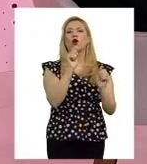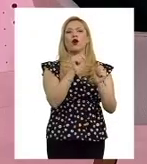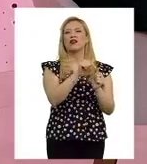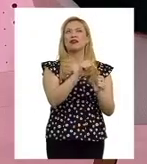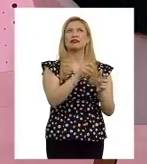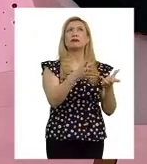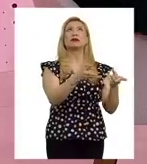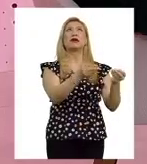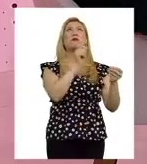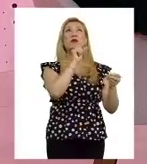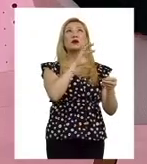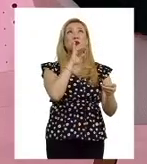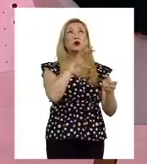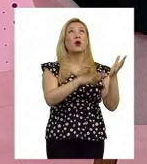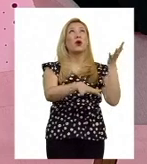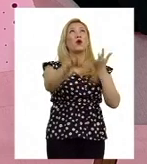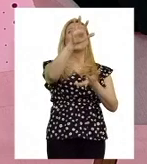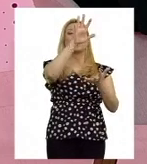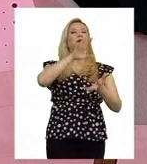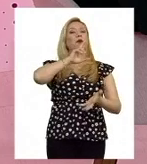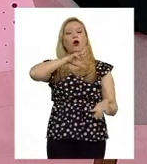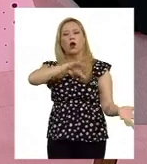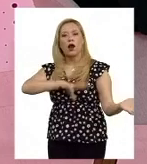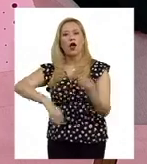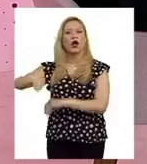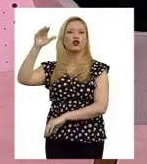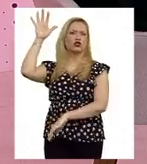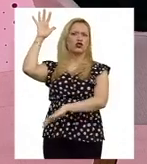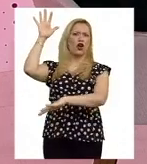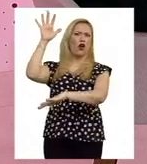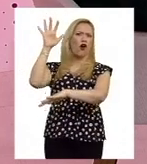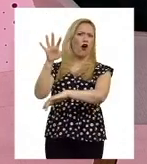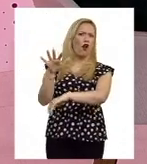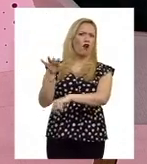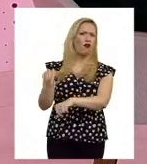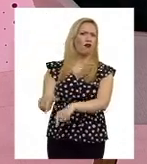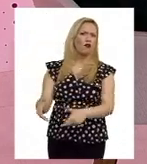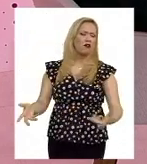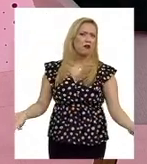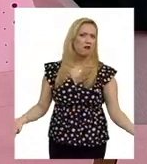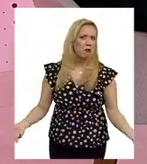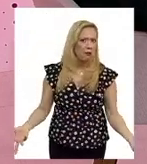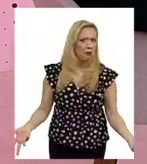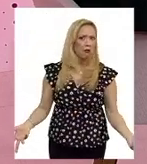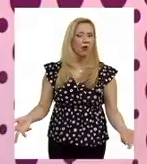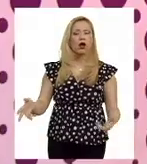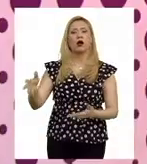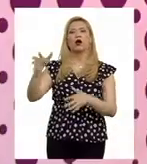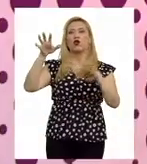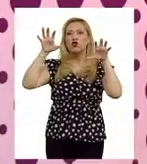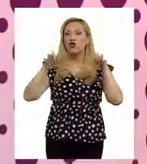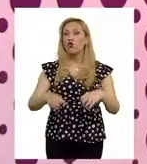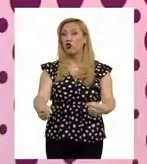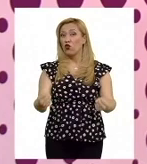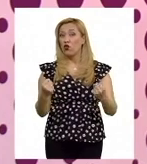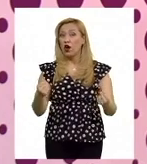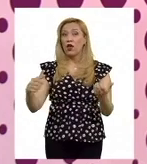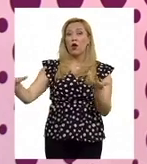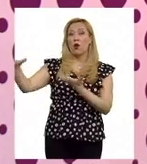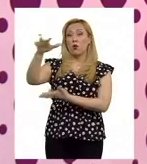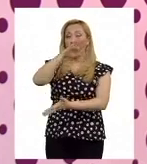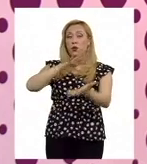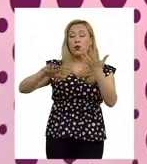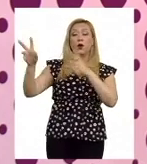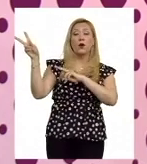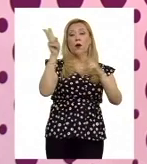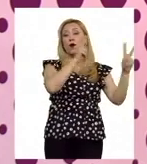contra impactos generados por eventos de la naturaleza como huracanes, lluvias fuertes, vientos